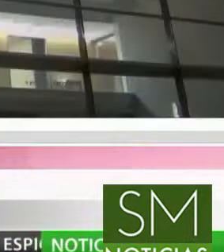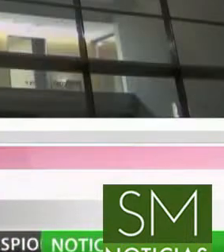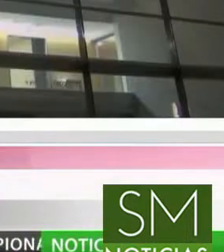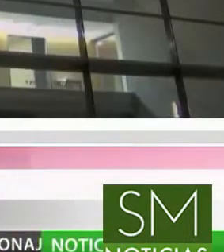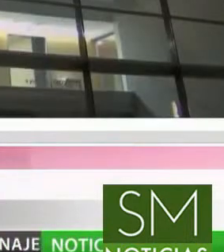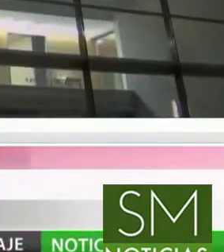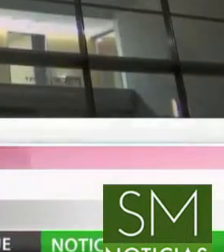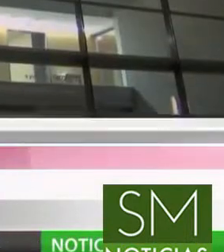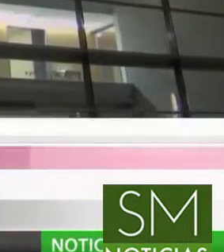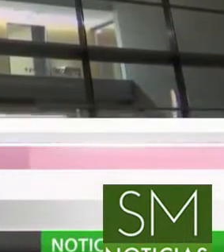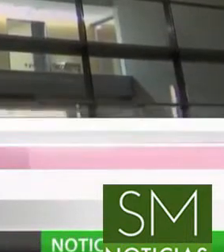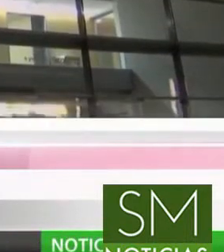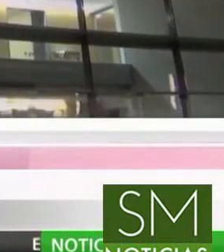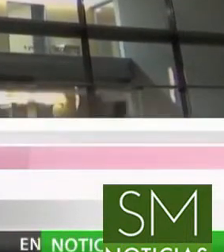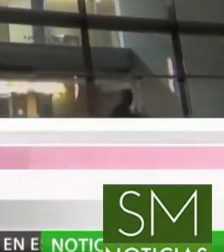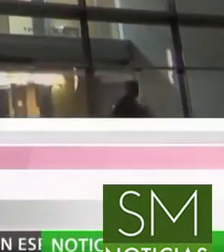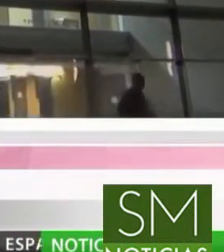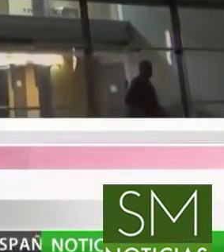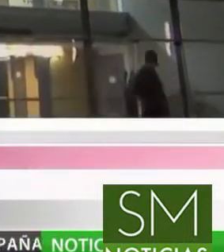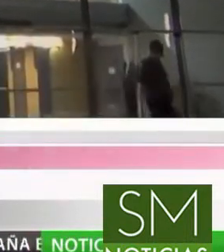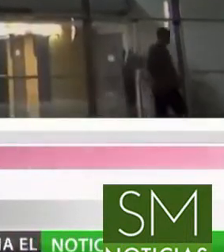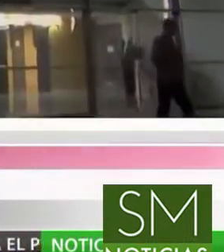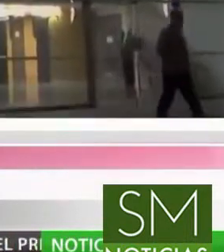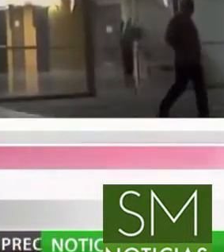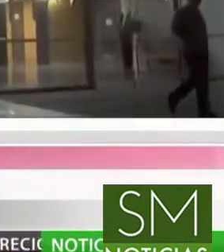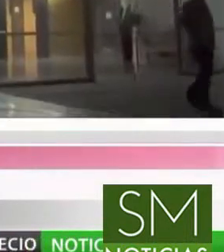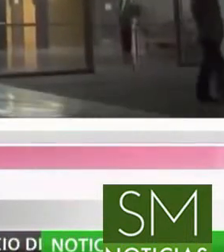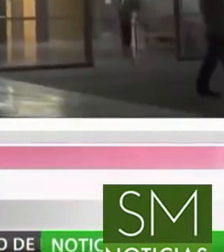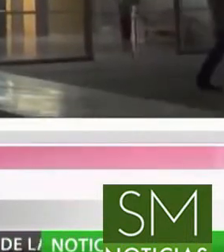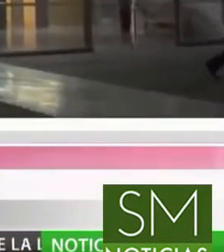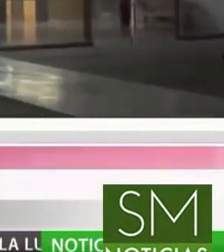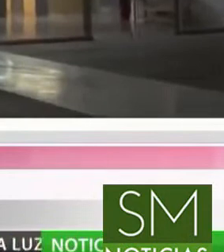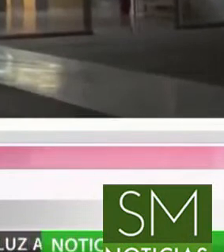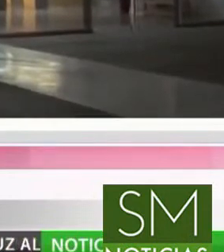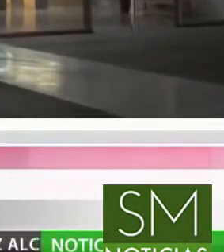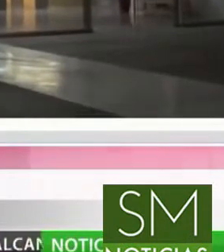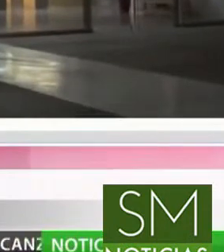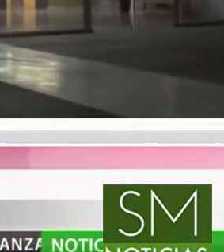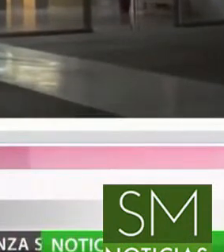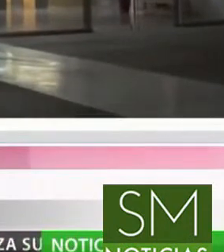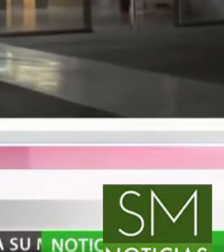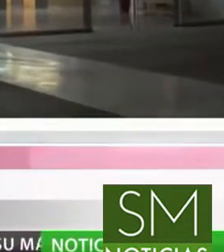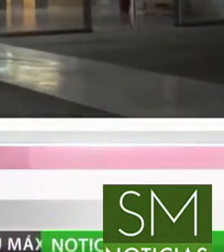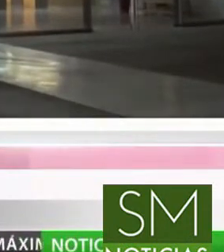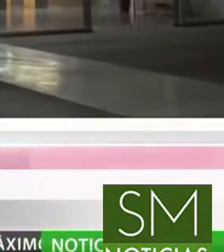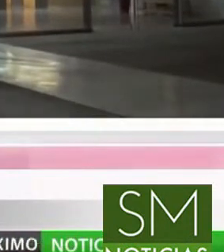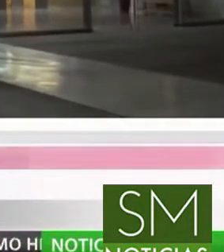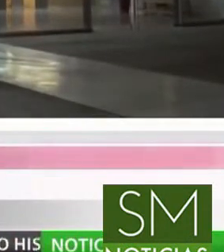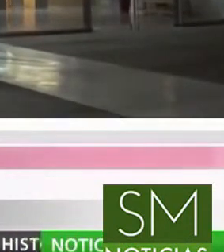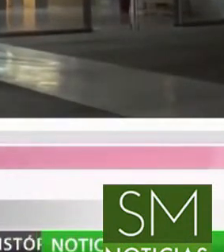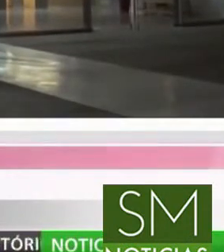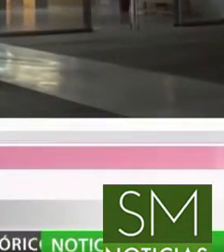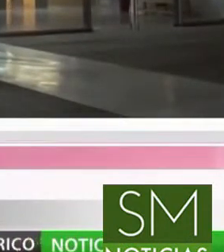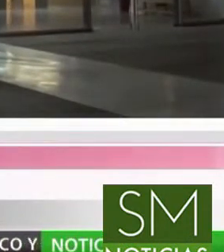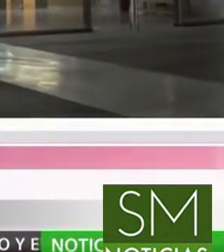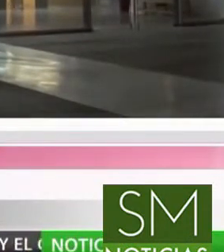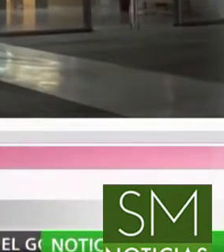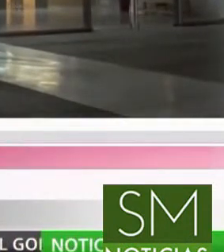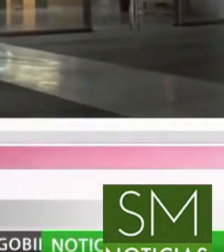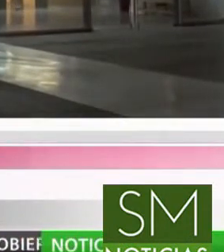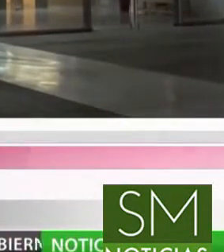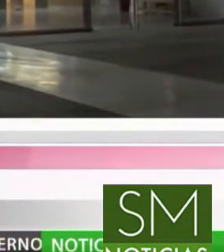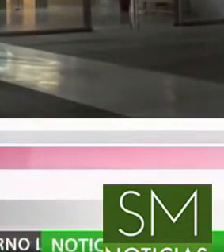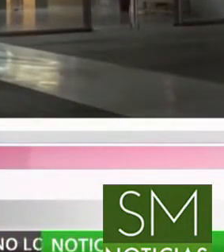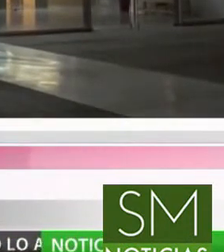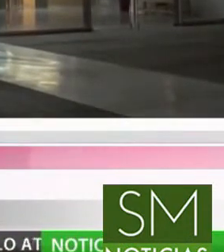registró durante el gobierno de Felipe Calderón, cuando Genaro García Luna, exsecretario de Seguridad y actualmente detenido en una cárcel de Nueva